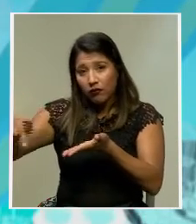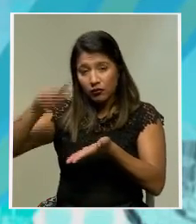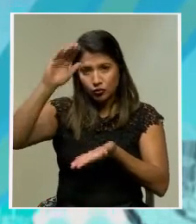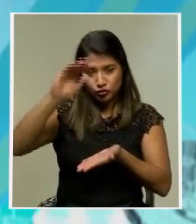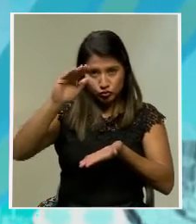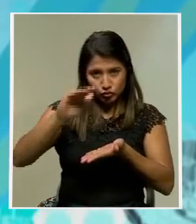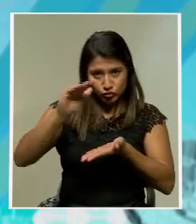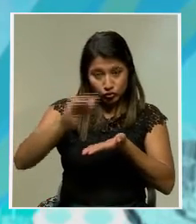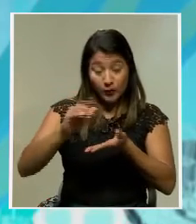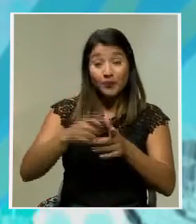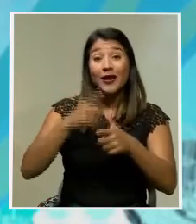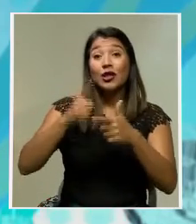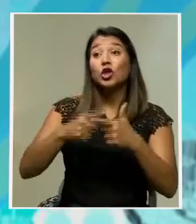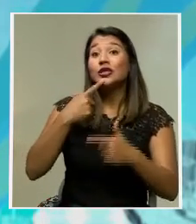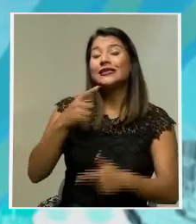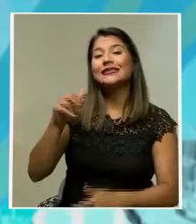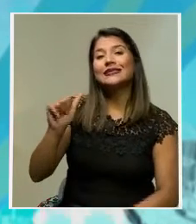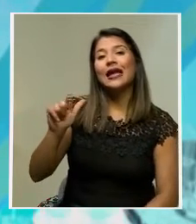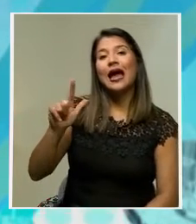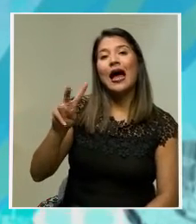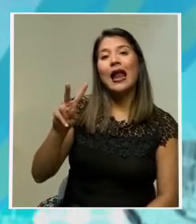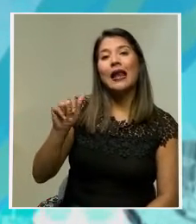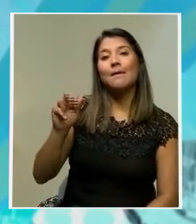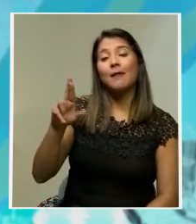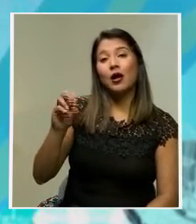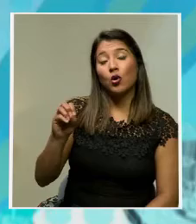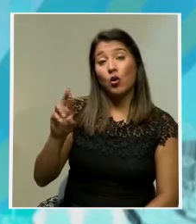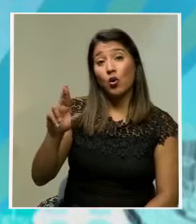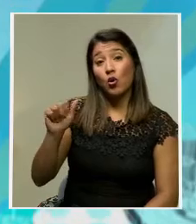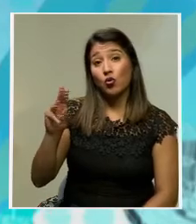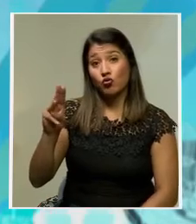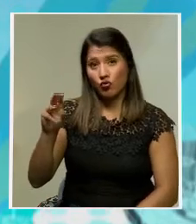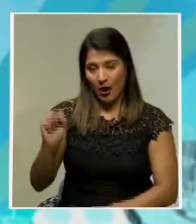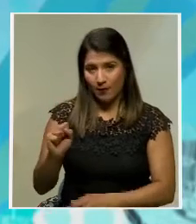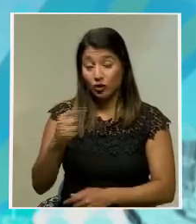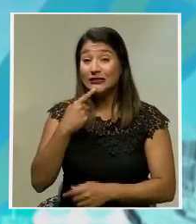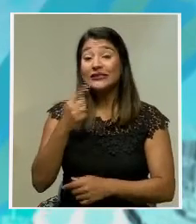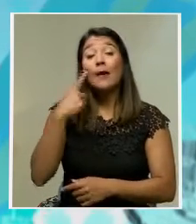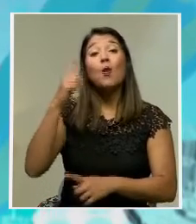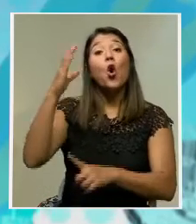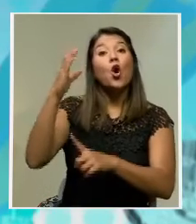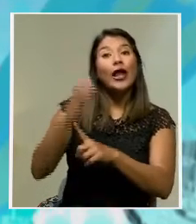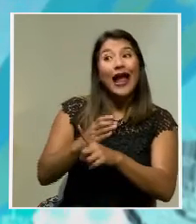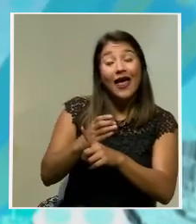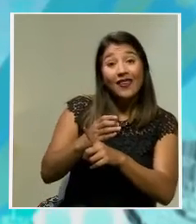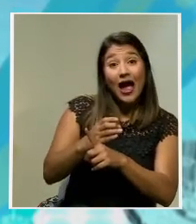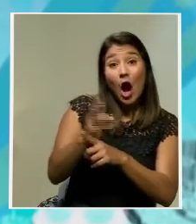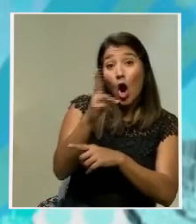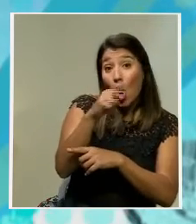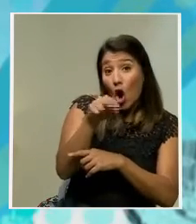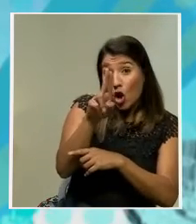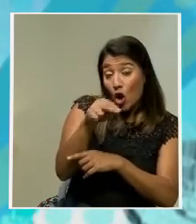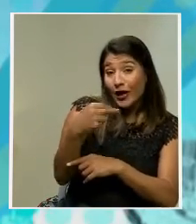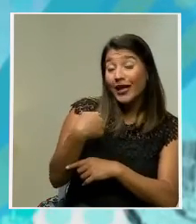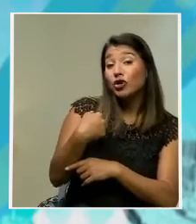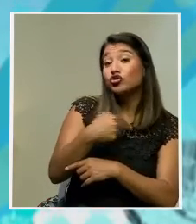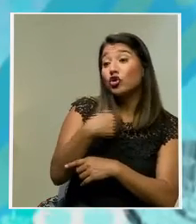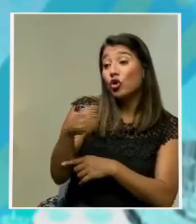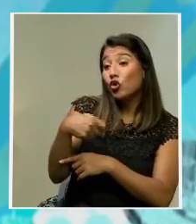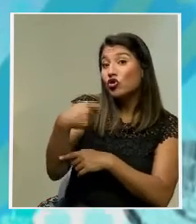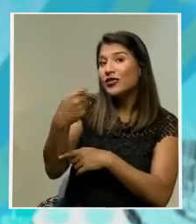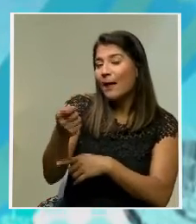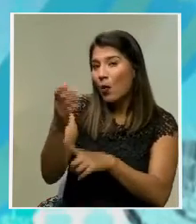Ramos decía que por cada colón que aportábamos nos daban 3 colones y de ahí se van notando. Extra. Y de ahí se va notando